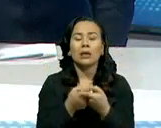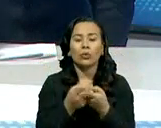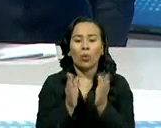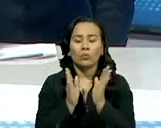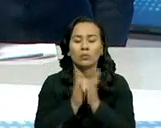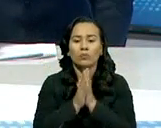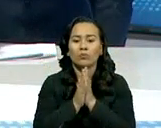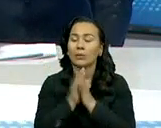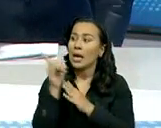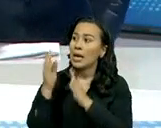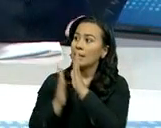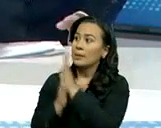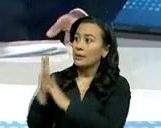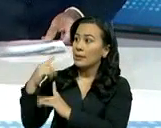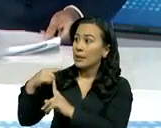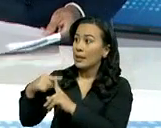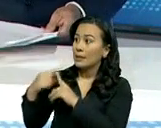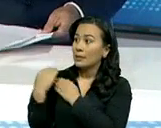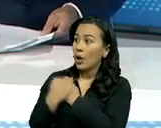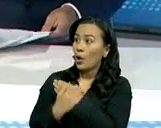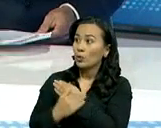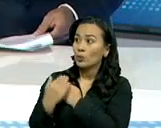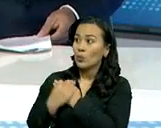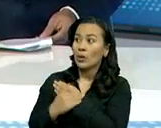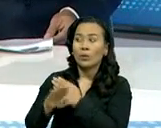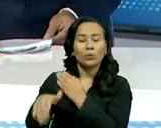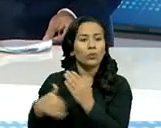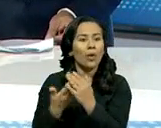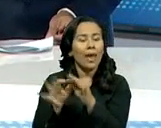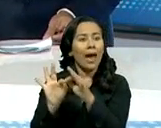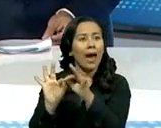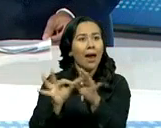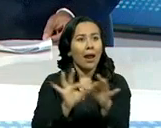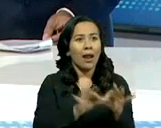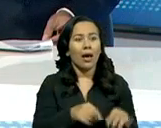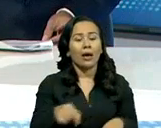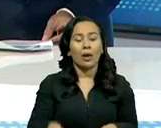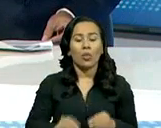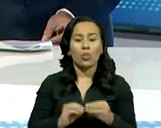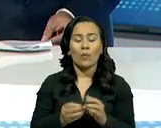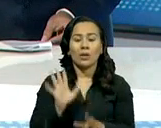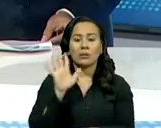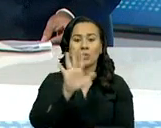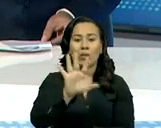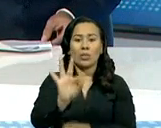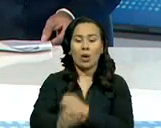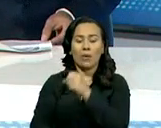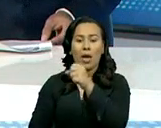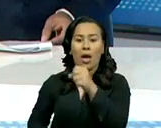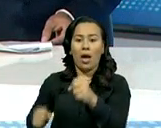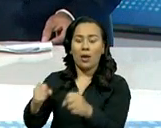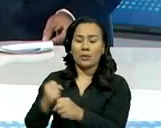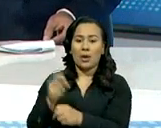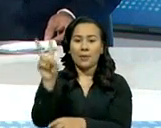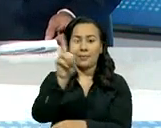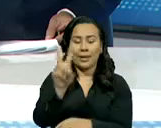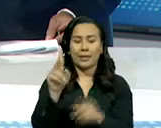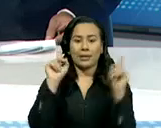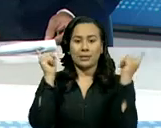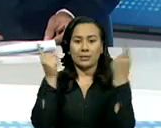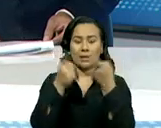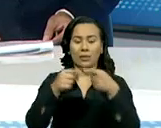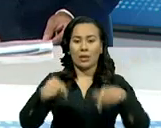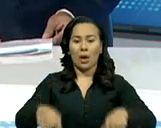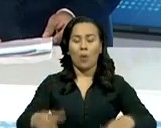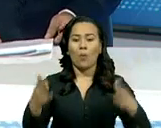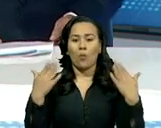Cristo del Consuelo, donde repetimos, ya está todo listo para la procesión número 59 que se efectuará este Viernes Santo en el puerto